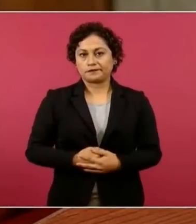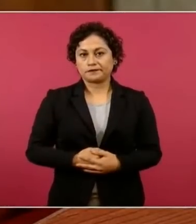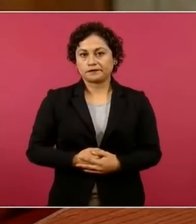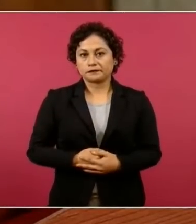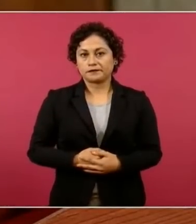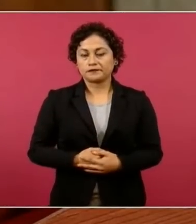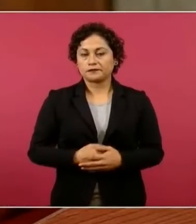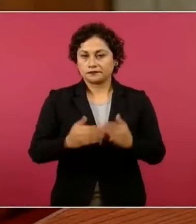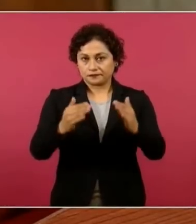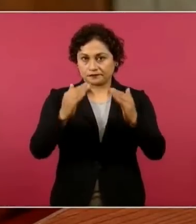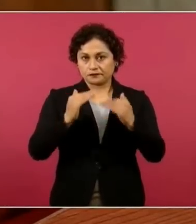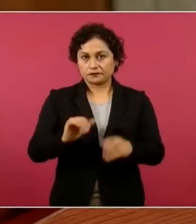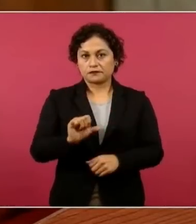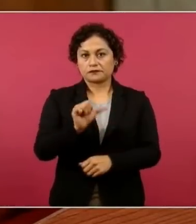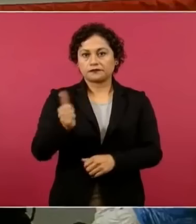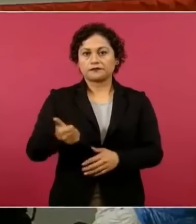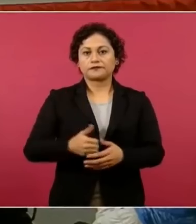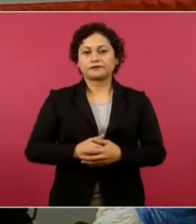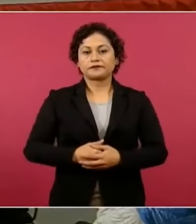Adelante.